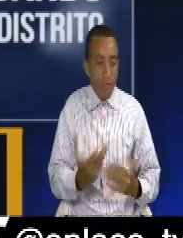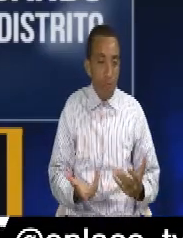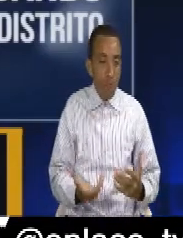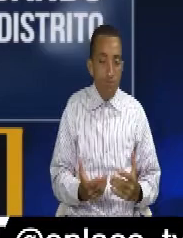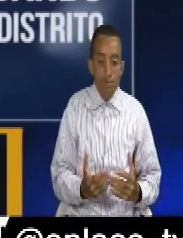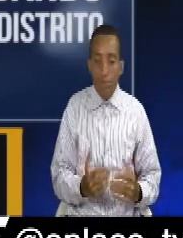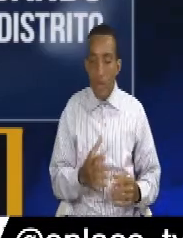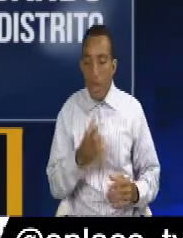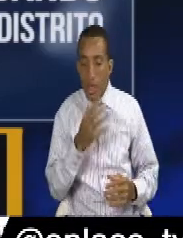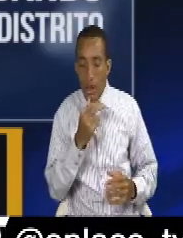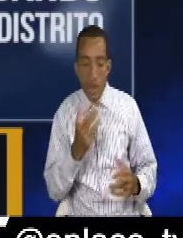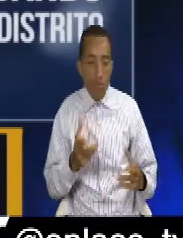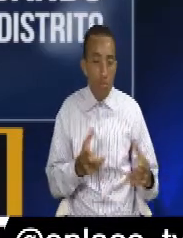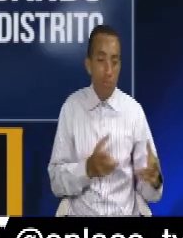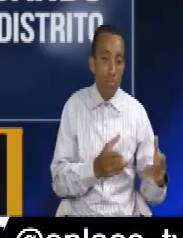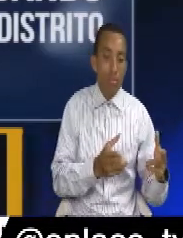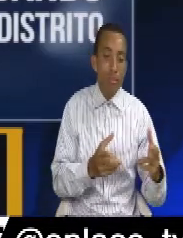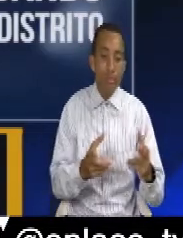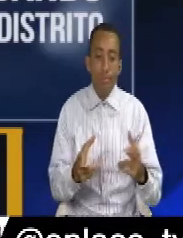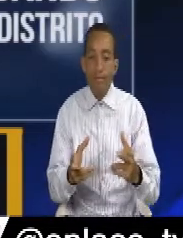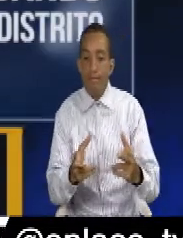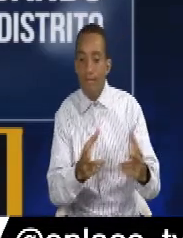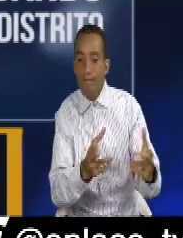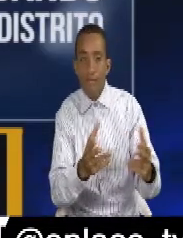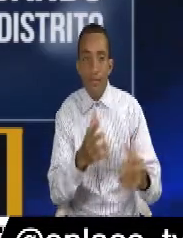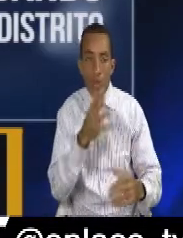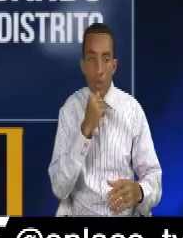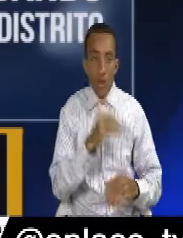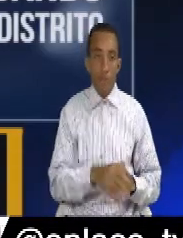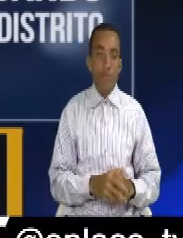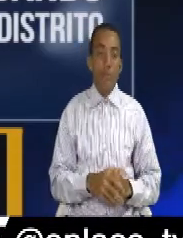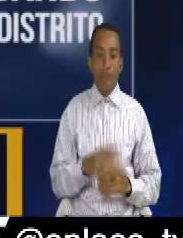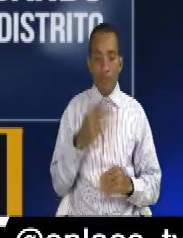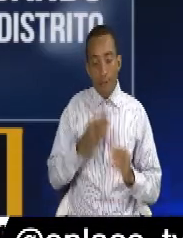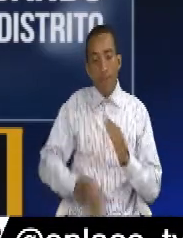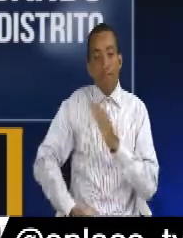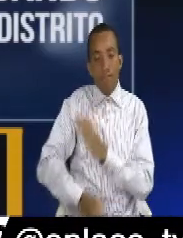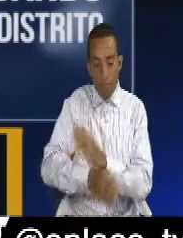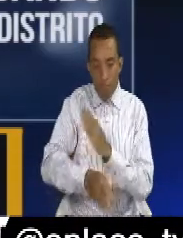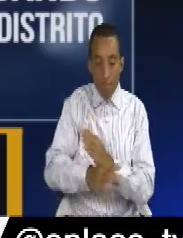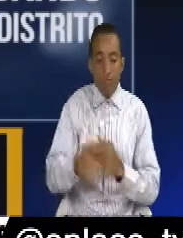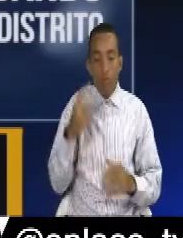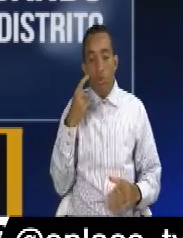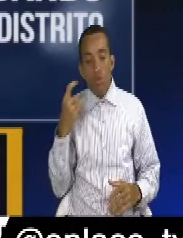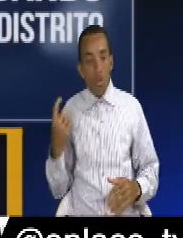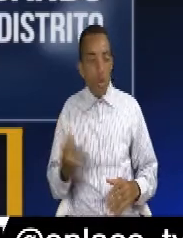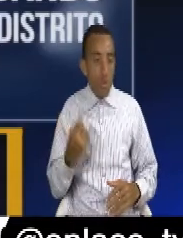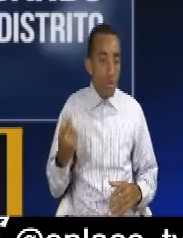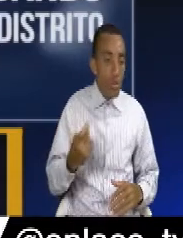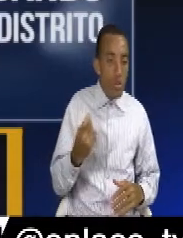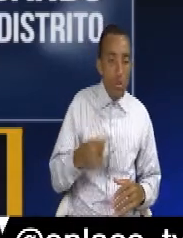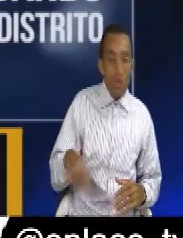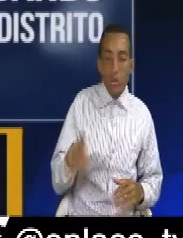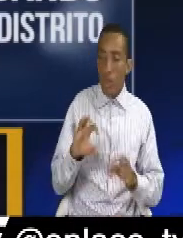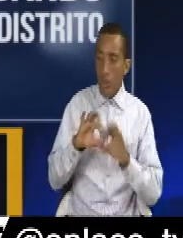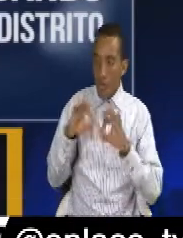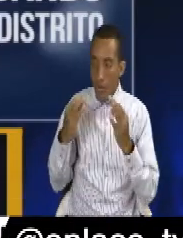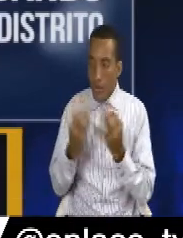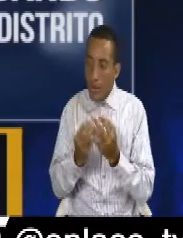encontrar a la persona o al cuerpo. Sin embargo, se siguen las búsquedas y estamos atentos con los familiares